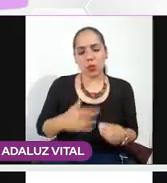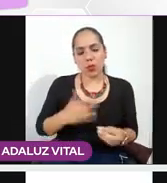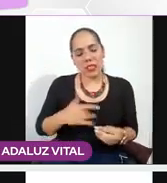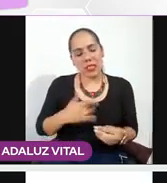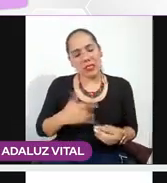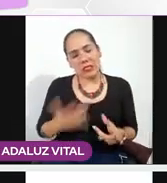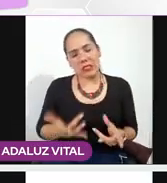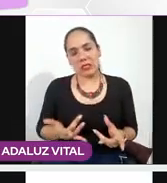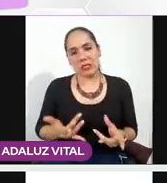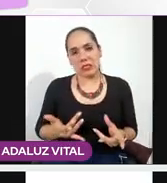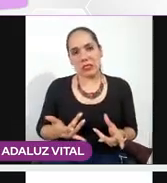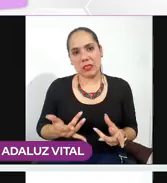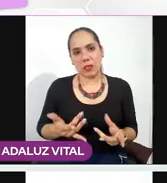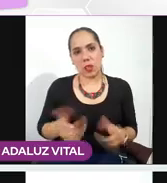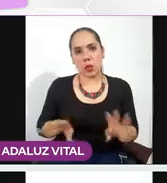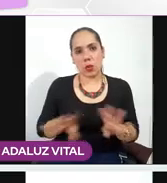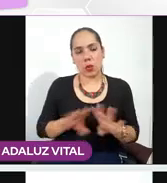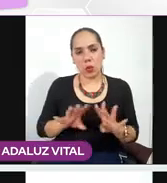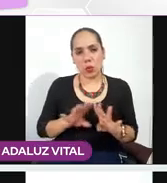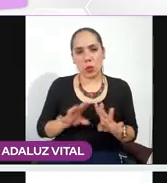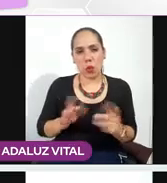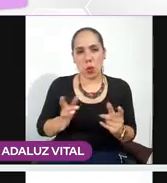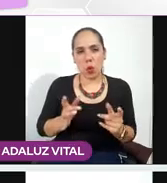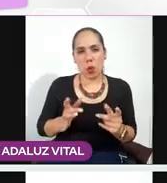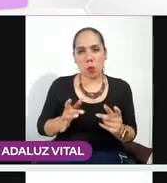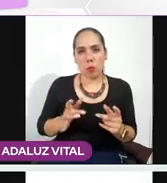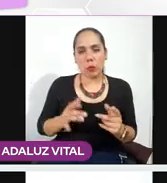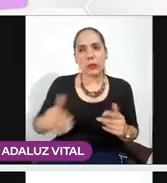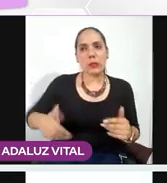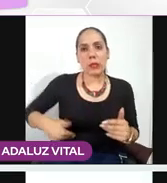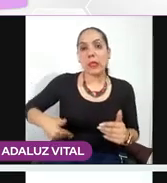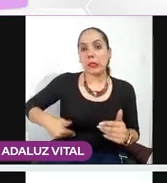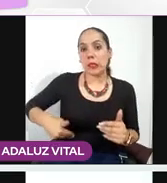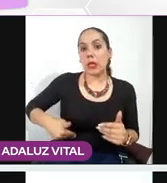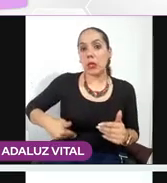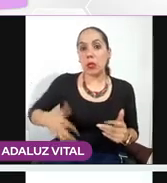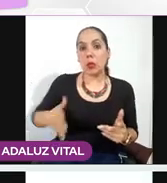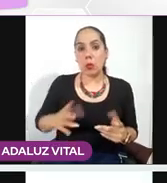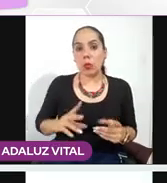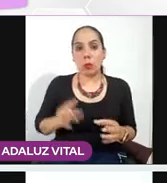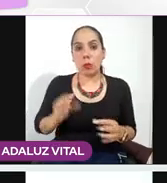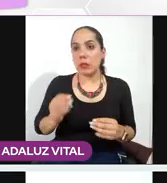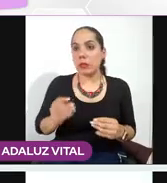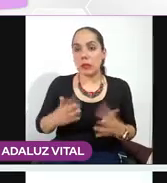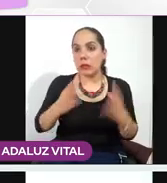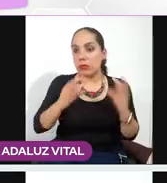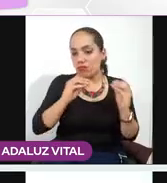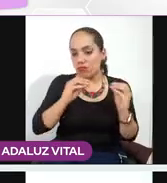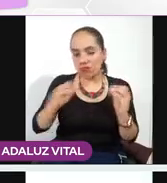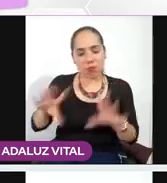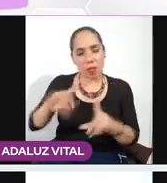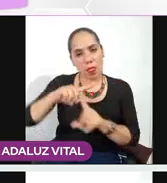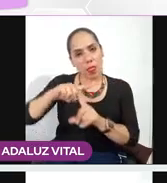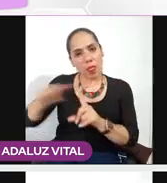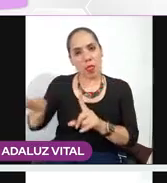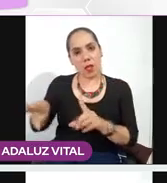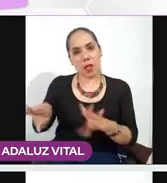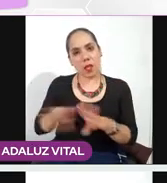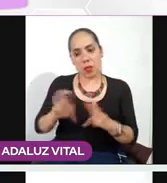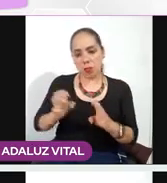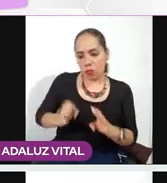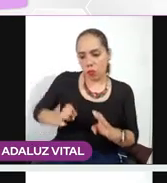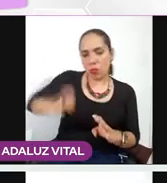una cuestión de sentimiento de culpa que no permita una crianza adecuada. Sí, por supuesto,